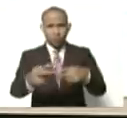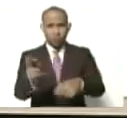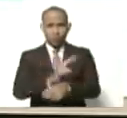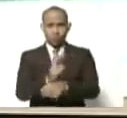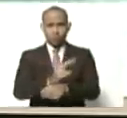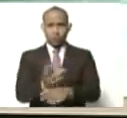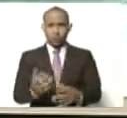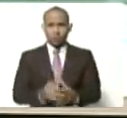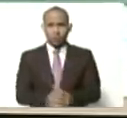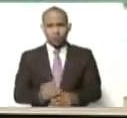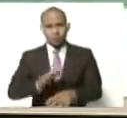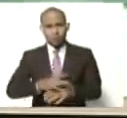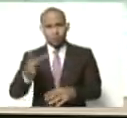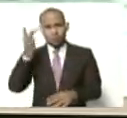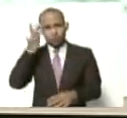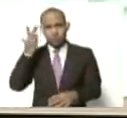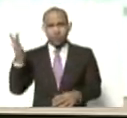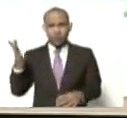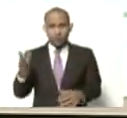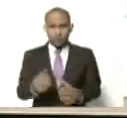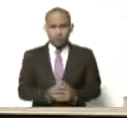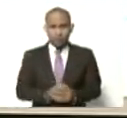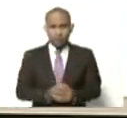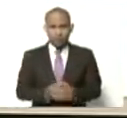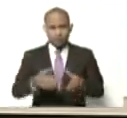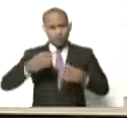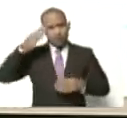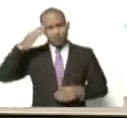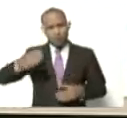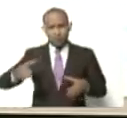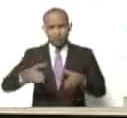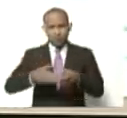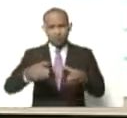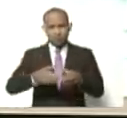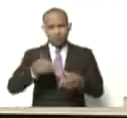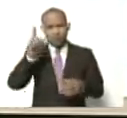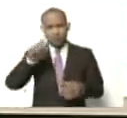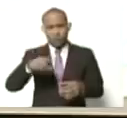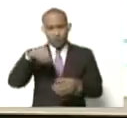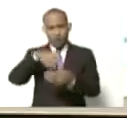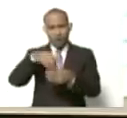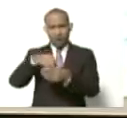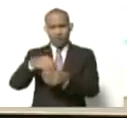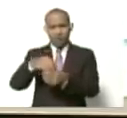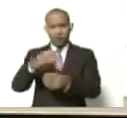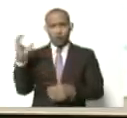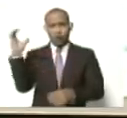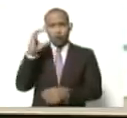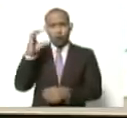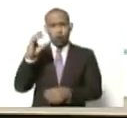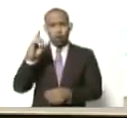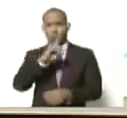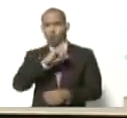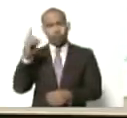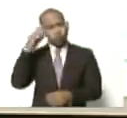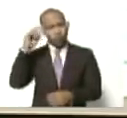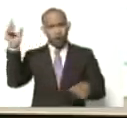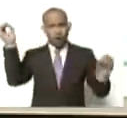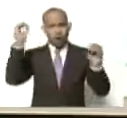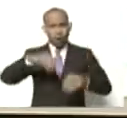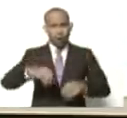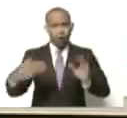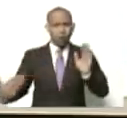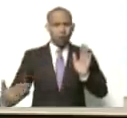Gracias a la inteligencia, a la contrainteligencia y gracias a gente en Colombia que no está de acuerdo con el terrorismo de Iván